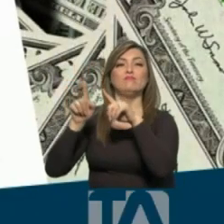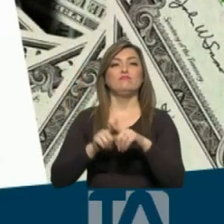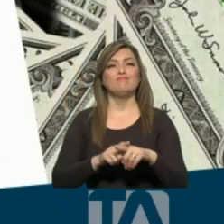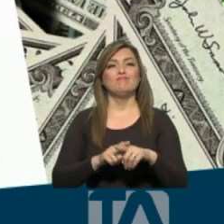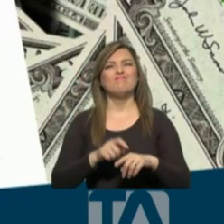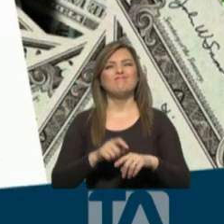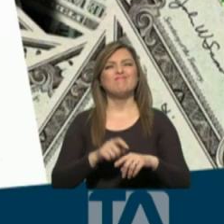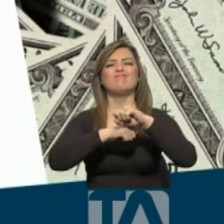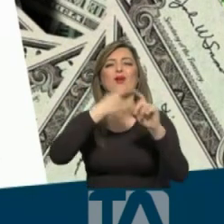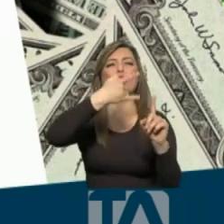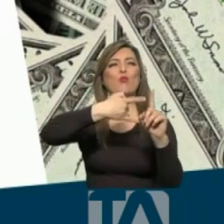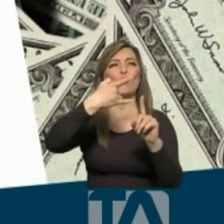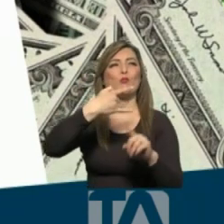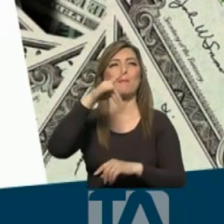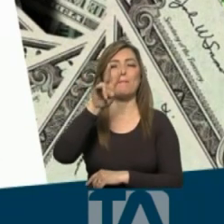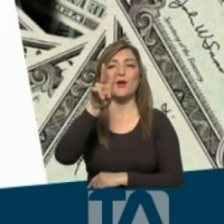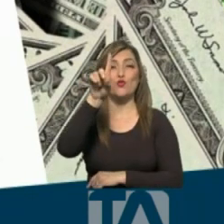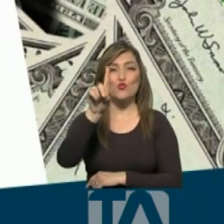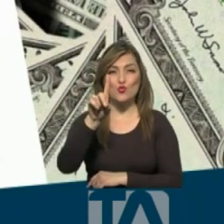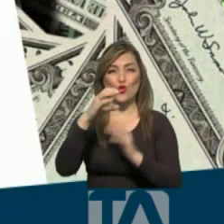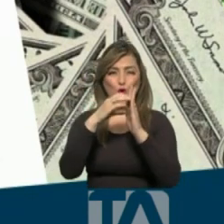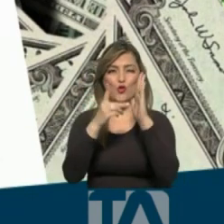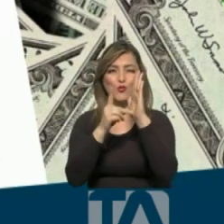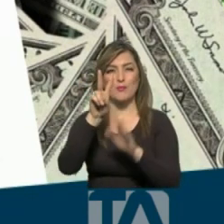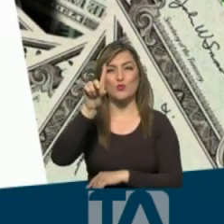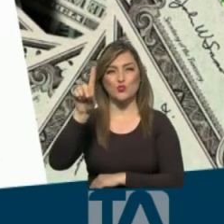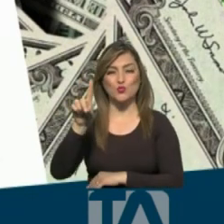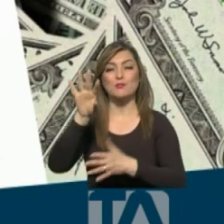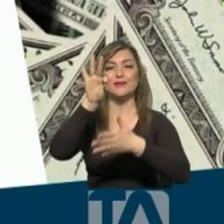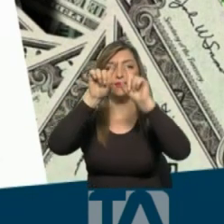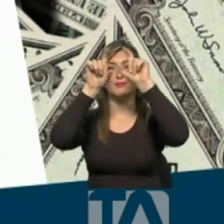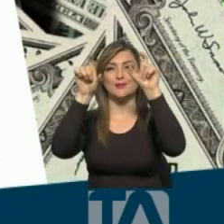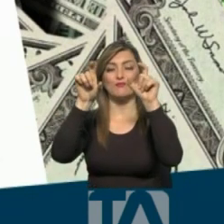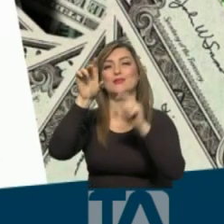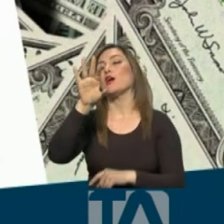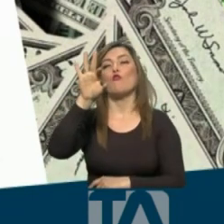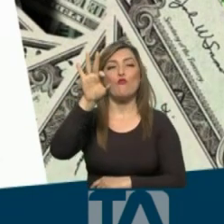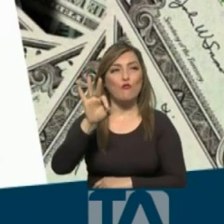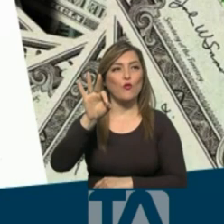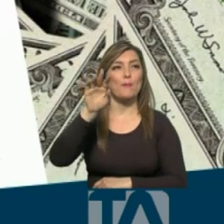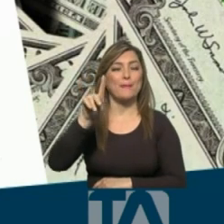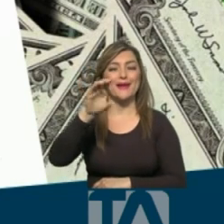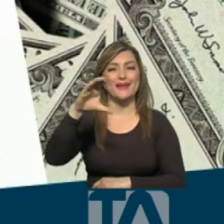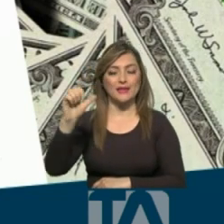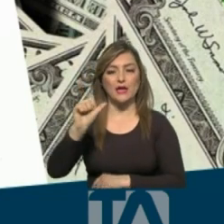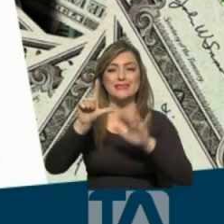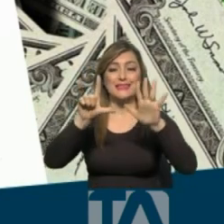esta estructura con B1, representante de la contratista Fopeca, que obtuvo 7 contratos en el gobierno anterior